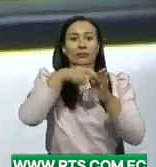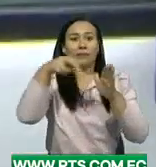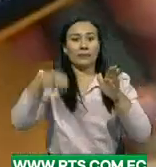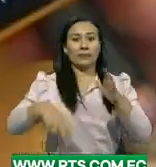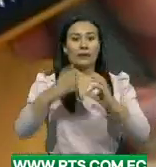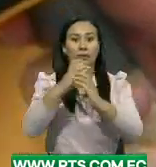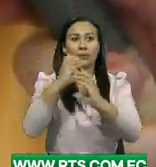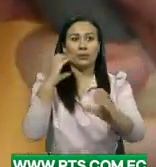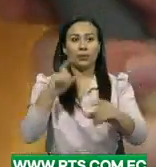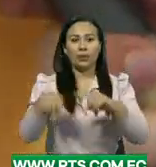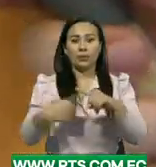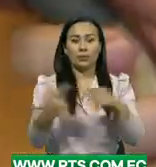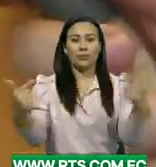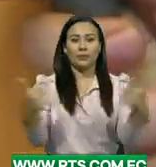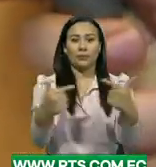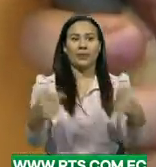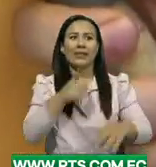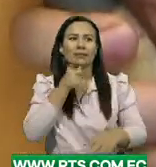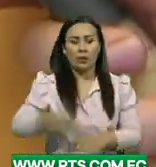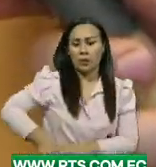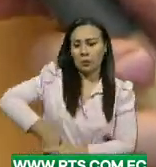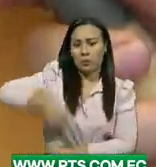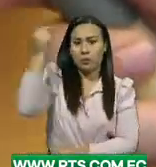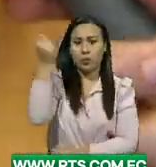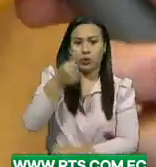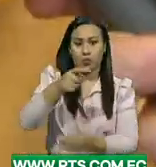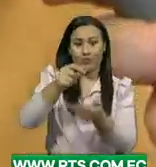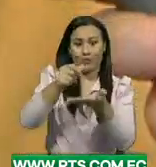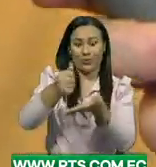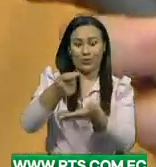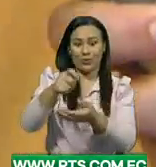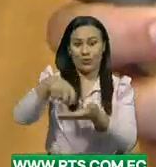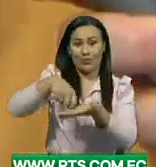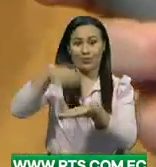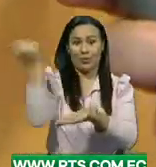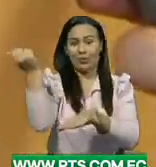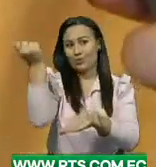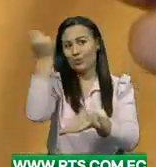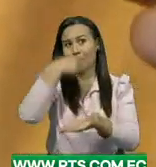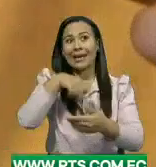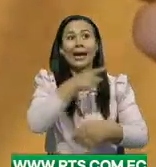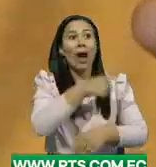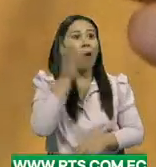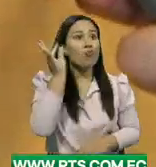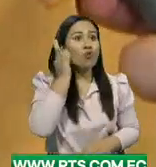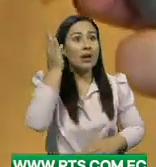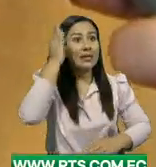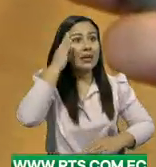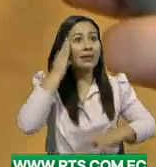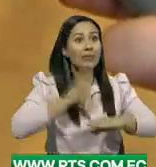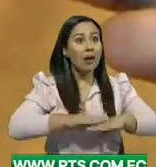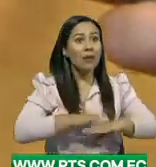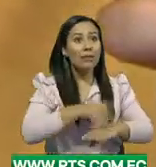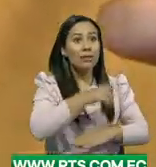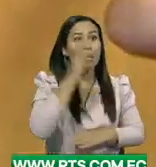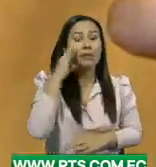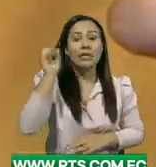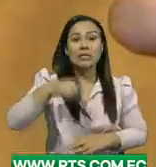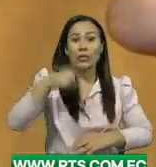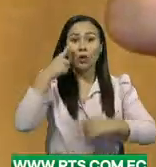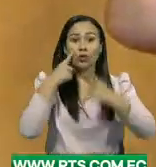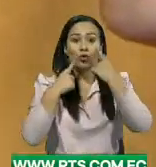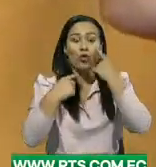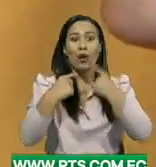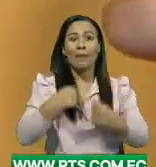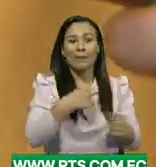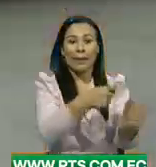bus. Ahí tiene el estilete que los policías mismos lo encontraron y la cómplice es la que está ahí atrás, que dice que sí, que llora, que es mi